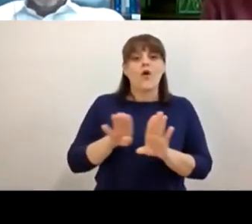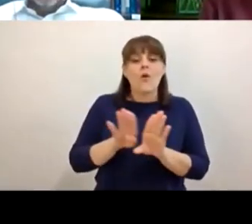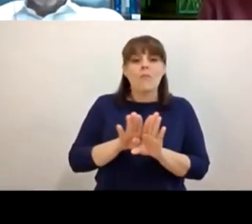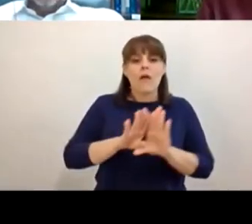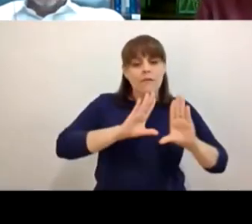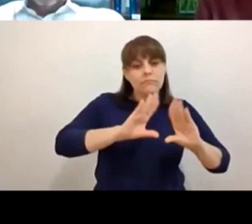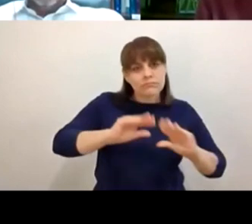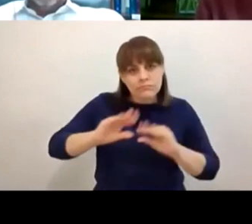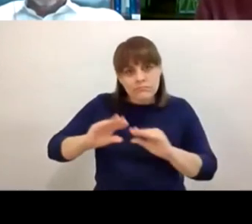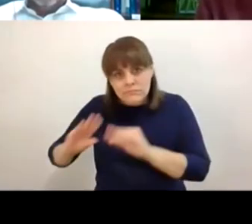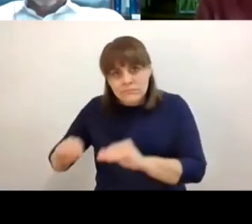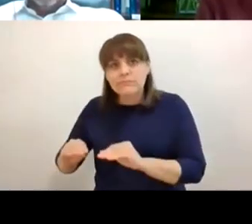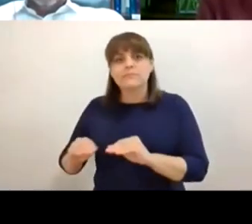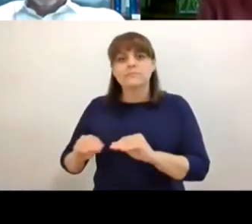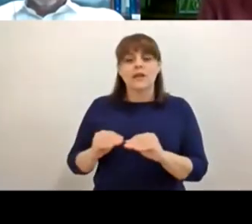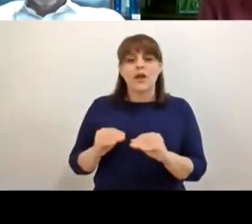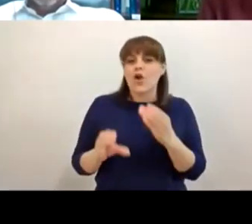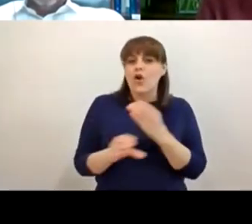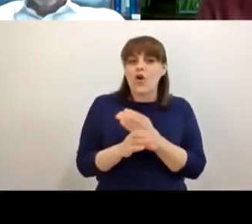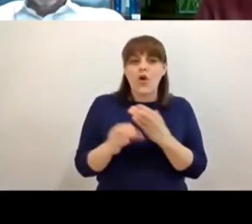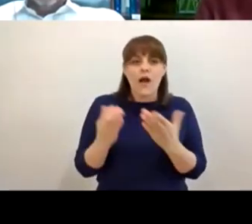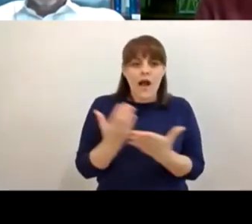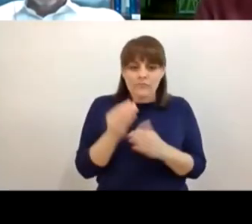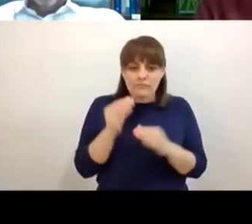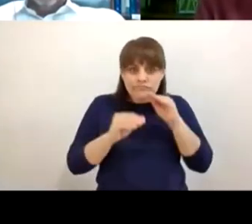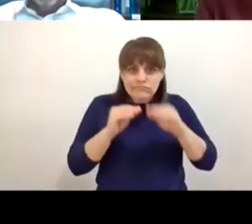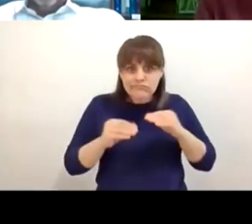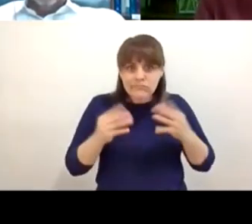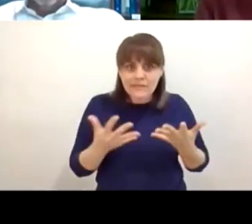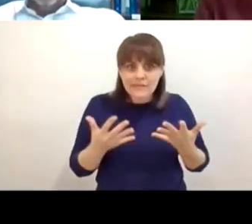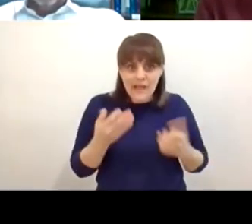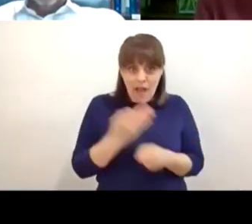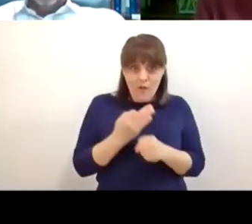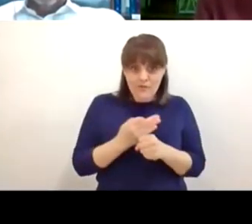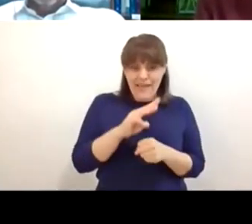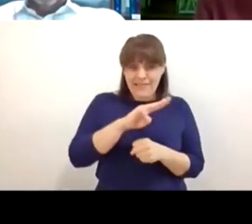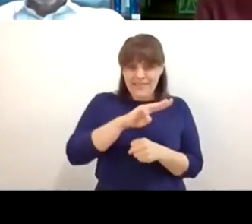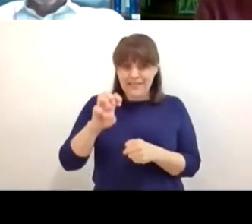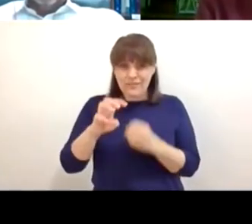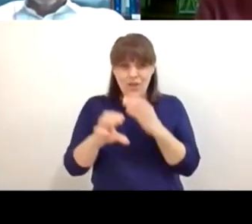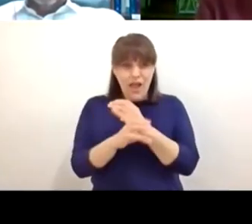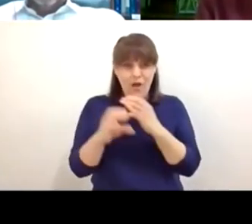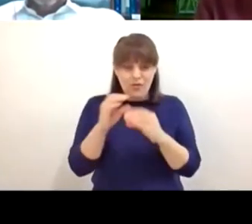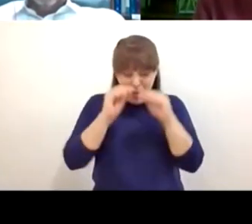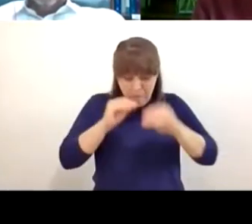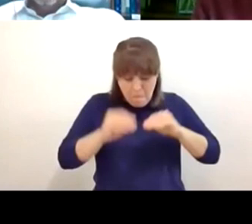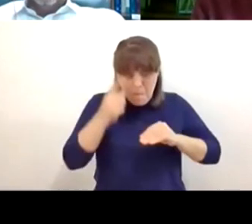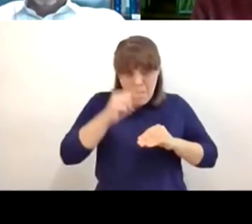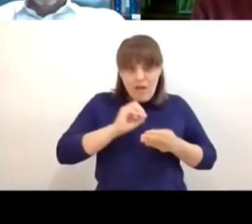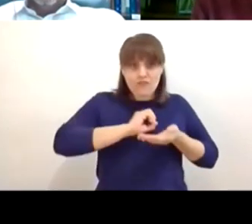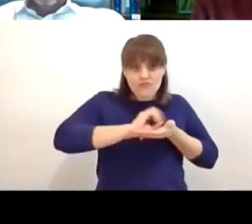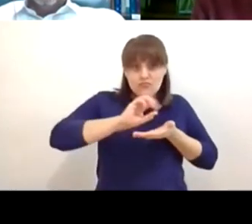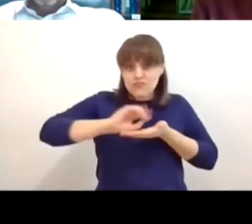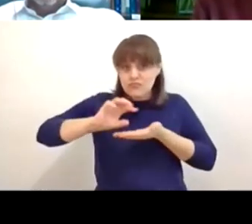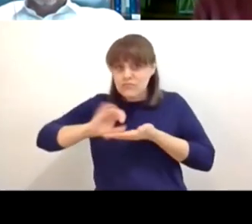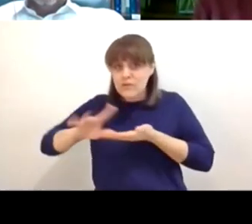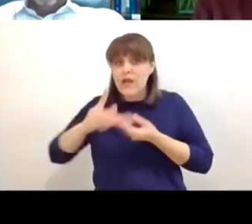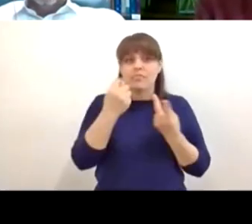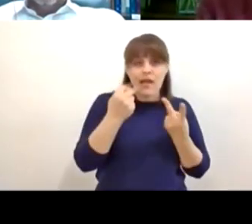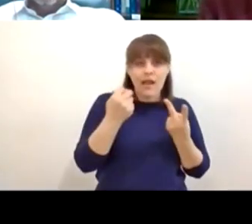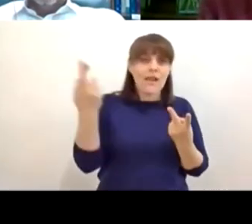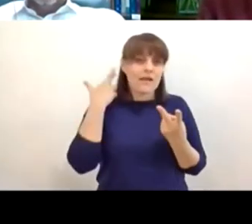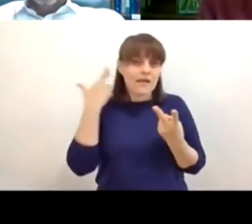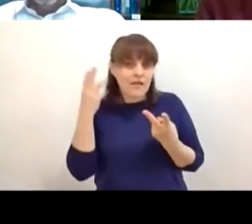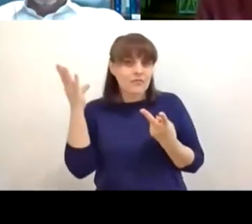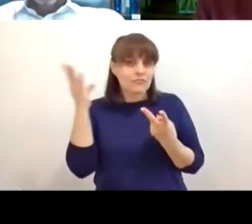productos. Hemos generado casi 300 productos para las redes, para la televisión, para el radio. Y yo